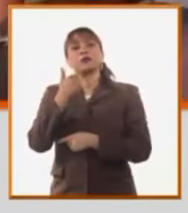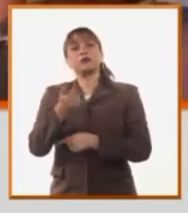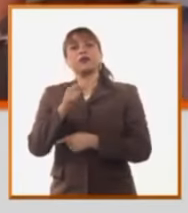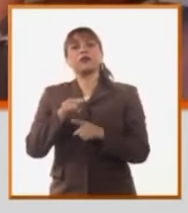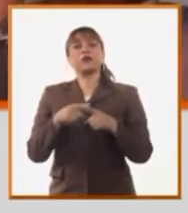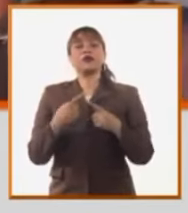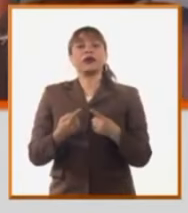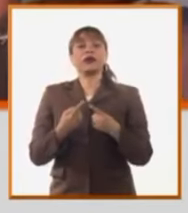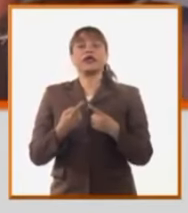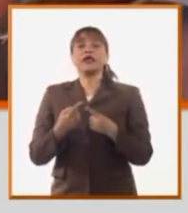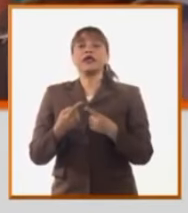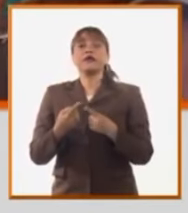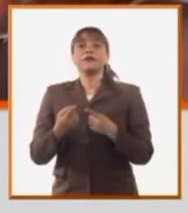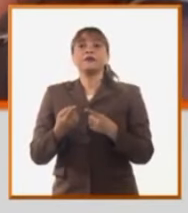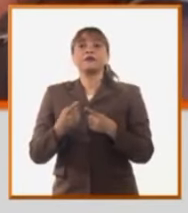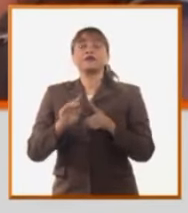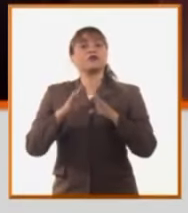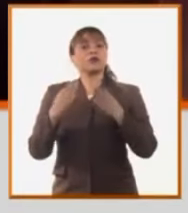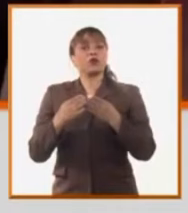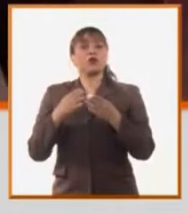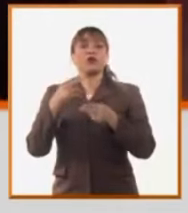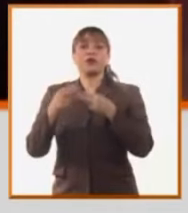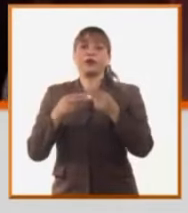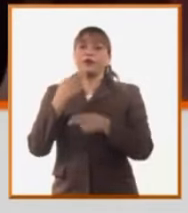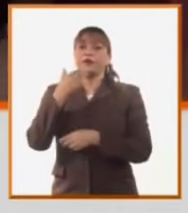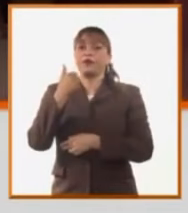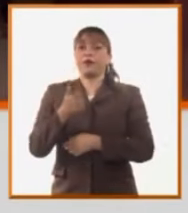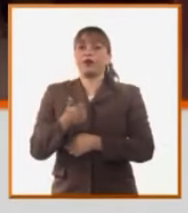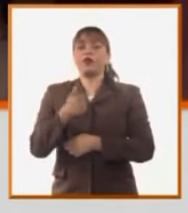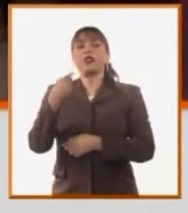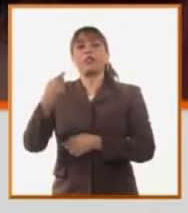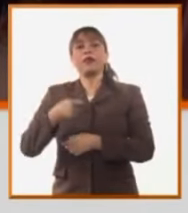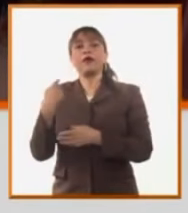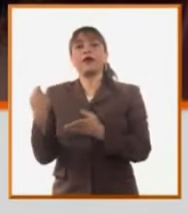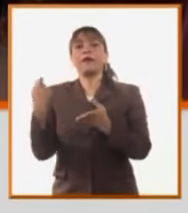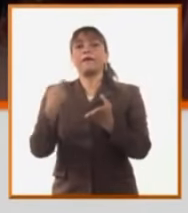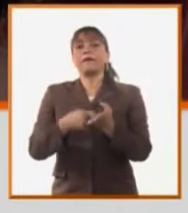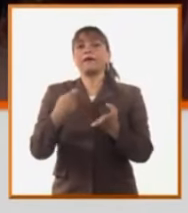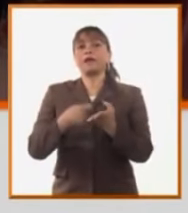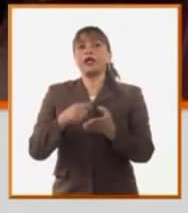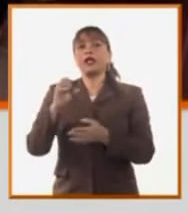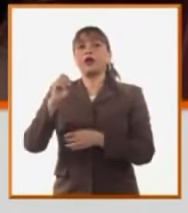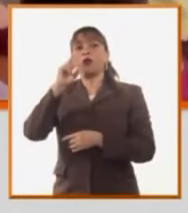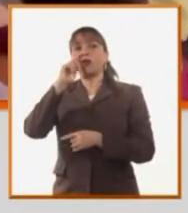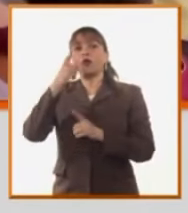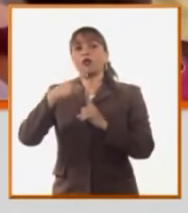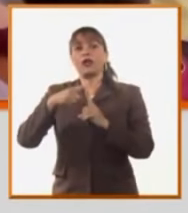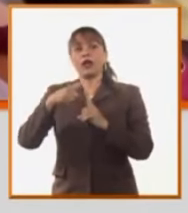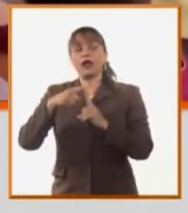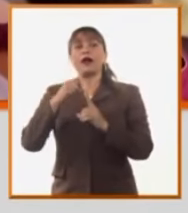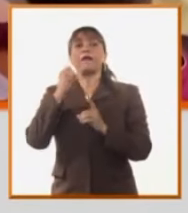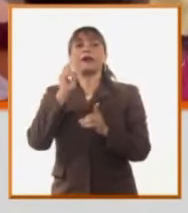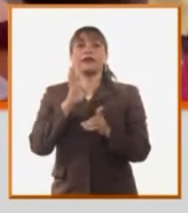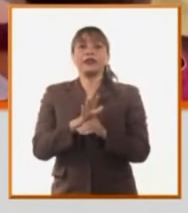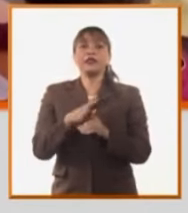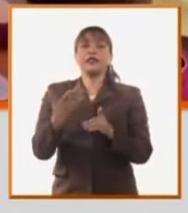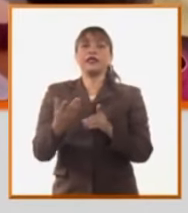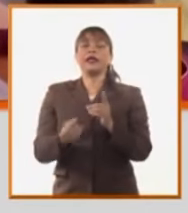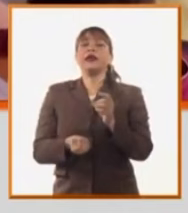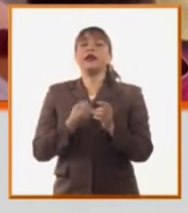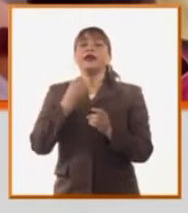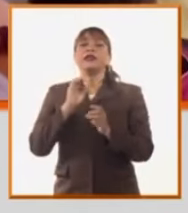no no no se debe mantener sino que deben aportar al presupuesto del estado A partir de su capacidad